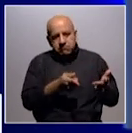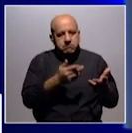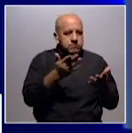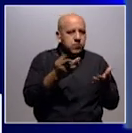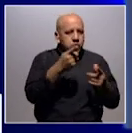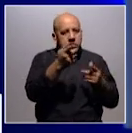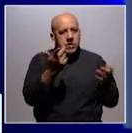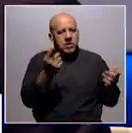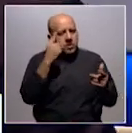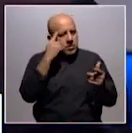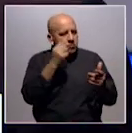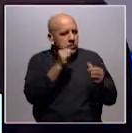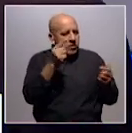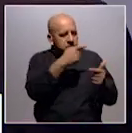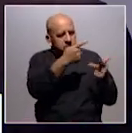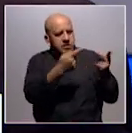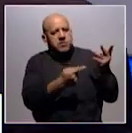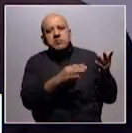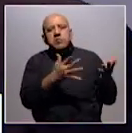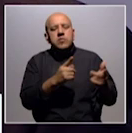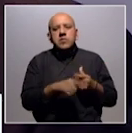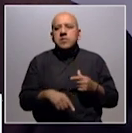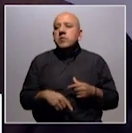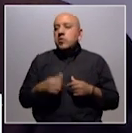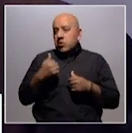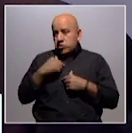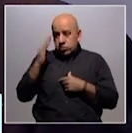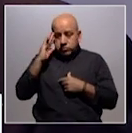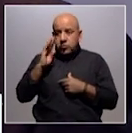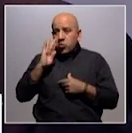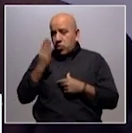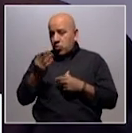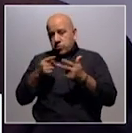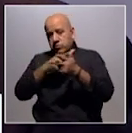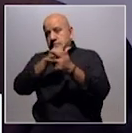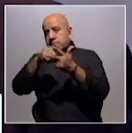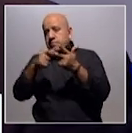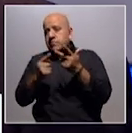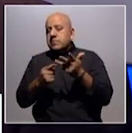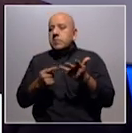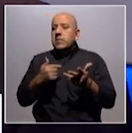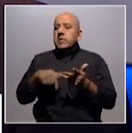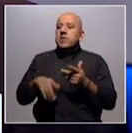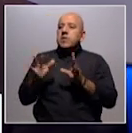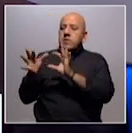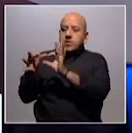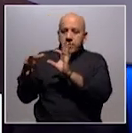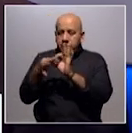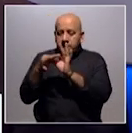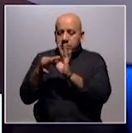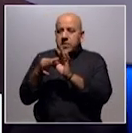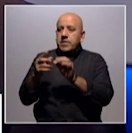ellos y de las referencias que tiene que nos puede decir bueno yo tengo referencias buenas todos ellos están vinculados directamente